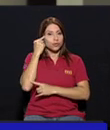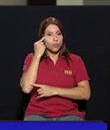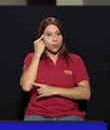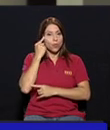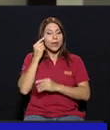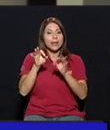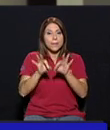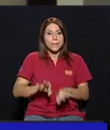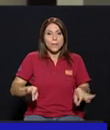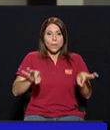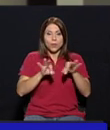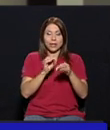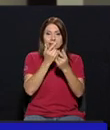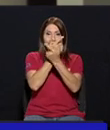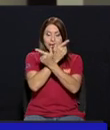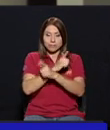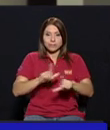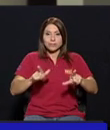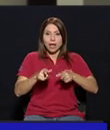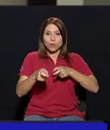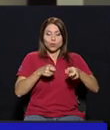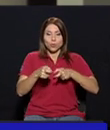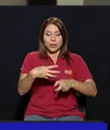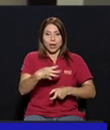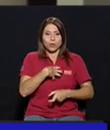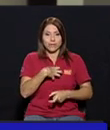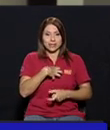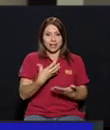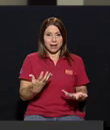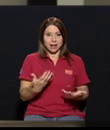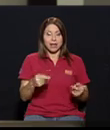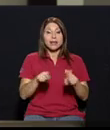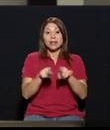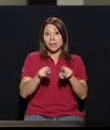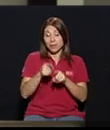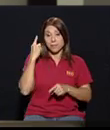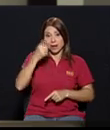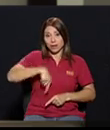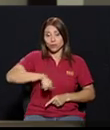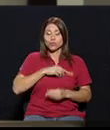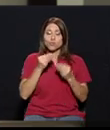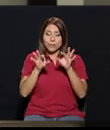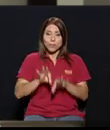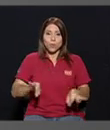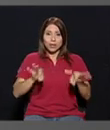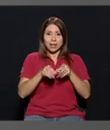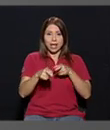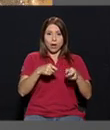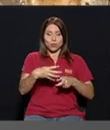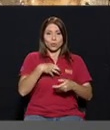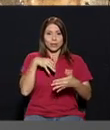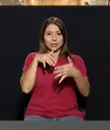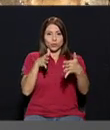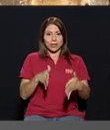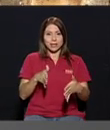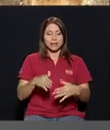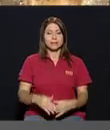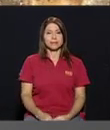sobre la importancia de la autonomía universitaria y la importancia aún más para nosotros de la autonomía estudiantil.